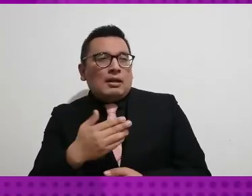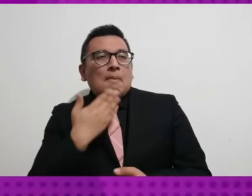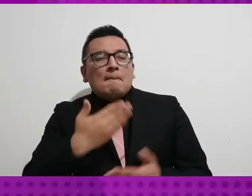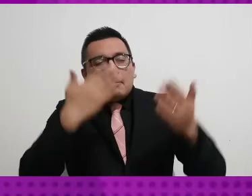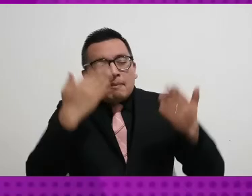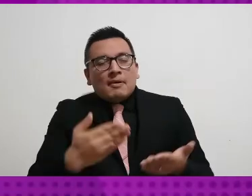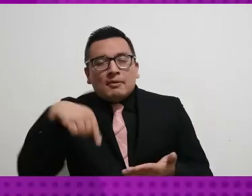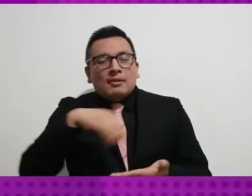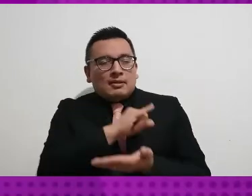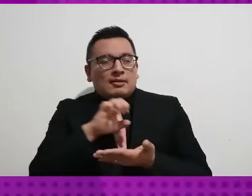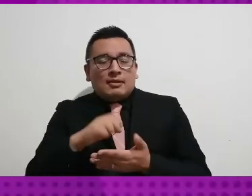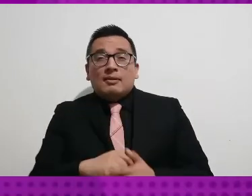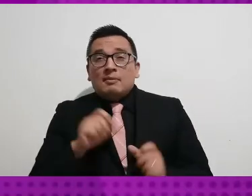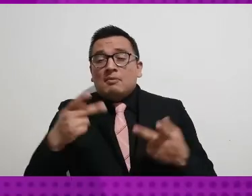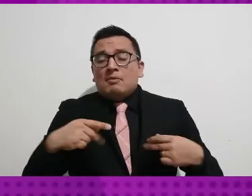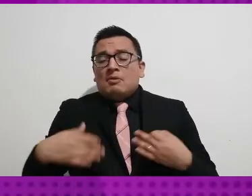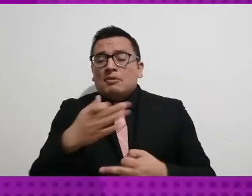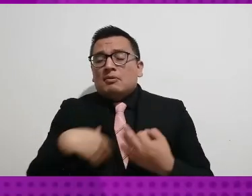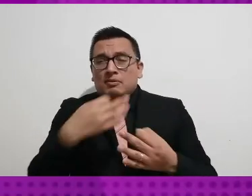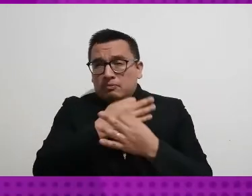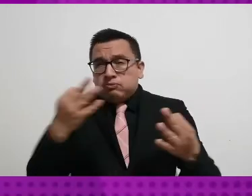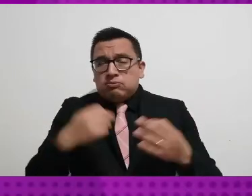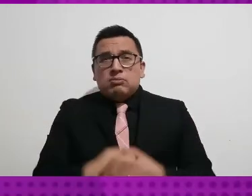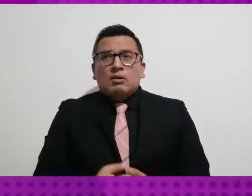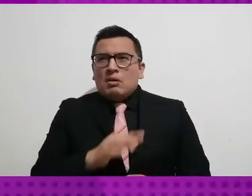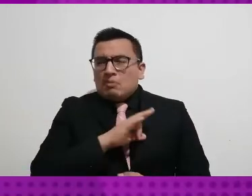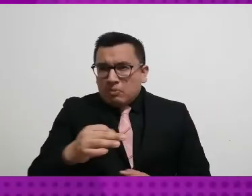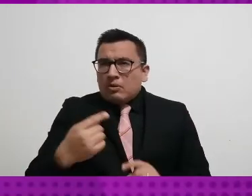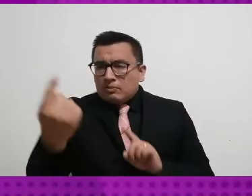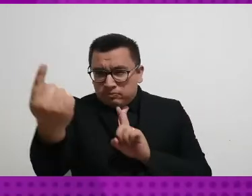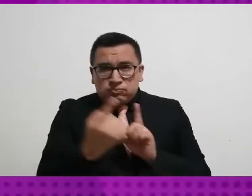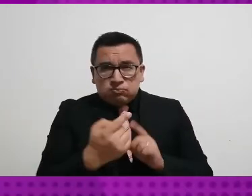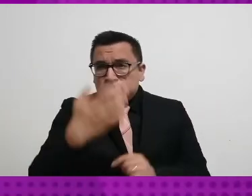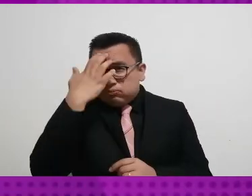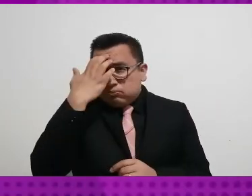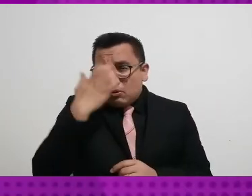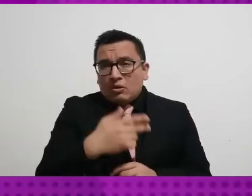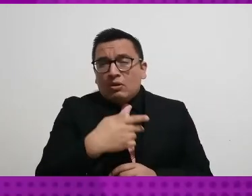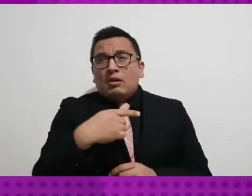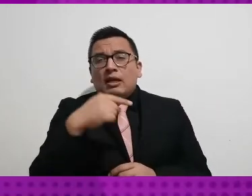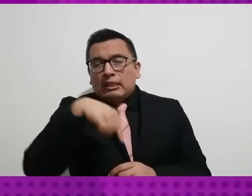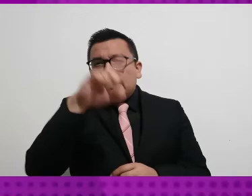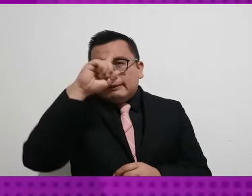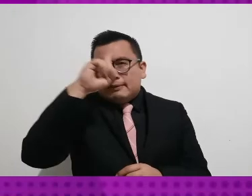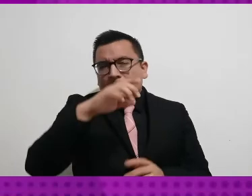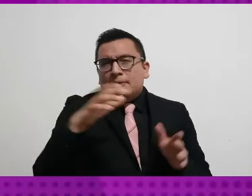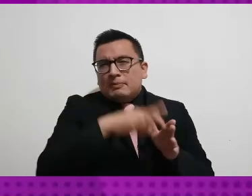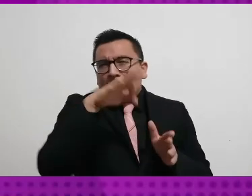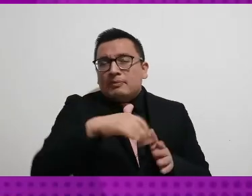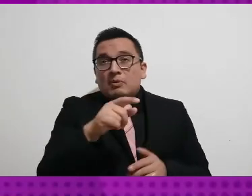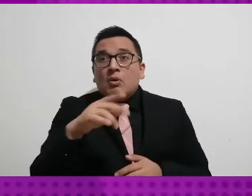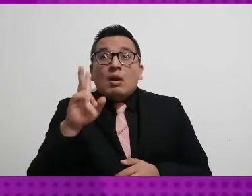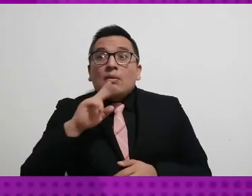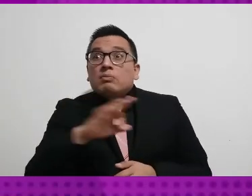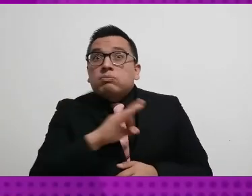Instituto Electoral de Coahuila. Y bueno, decirle a la ciudadanía que se pueden acercar, que pueden conocer un poquito más de lo que hacen sus consejeros electorales